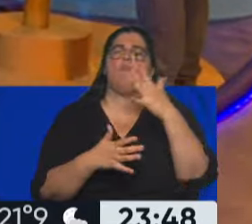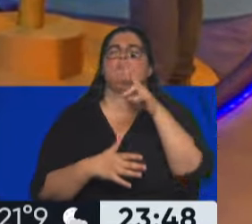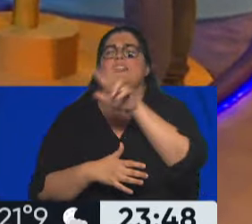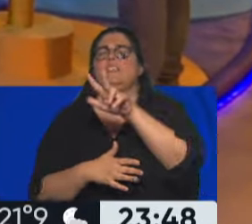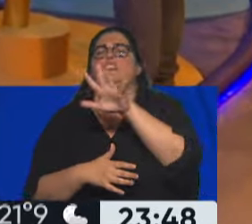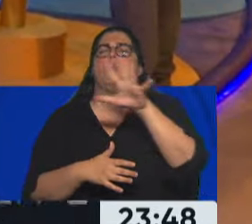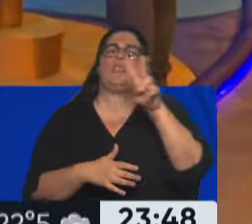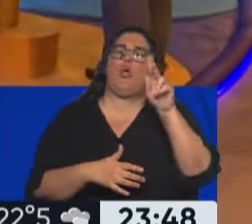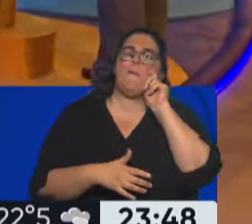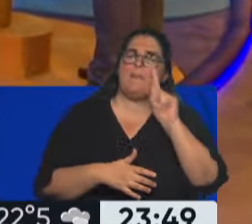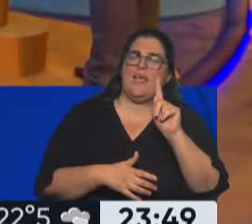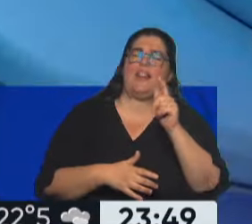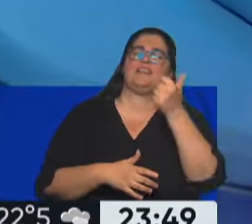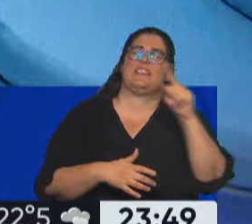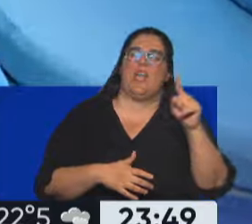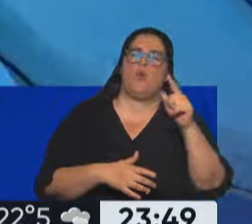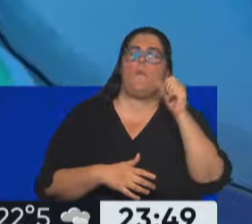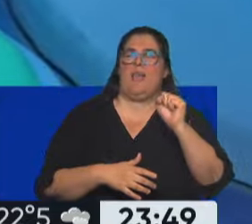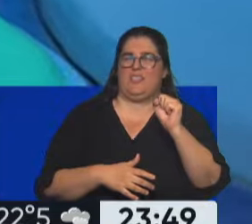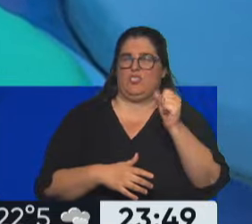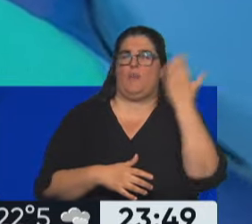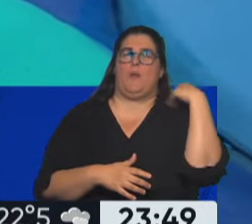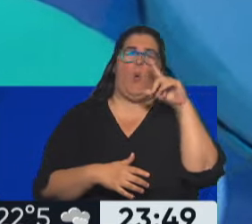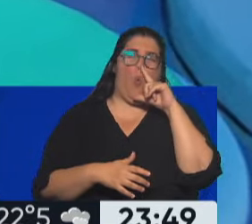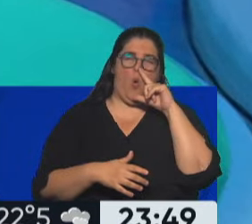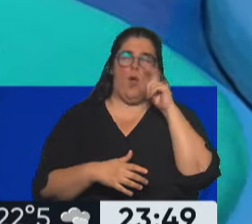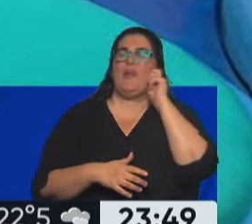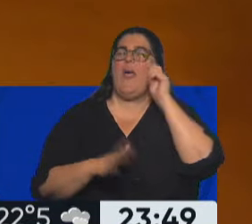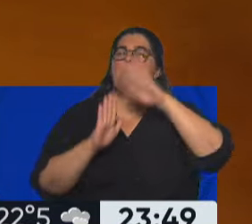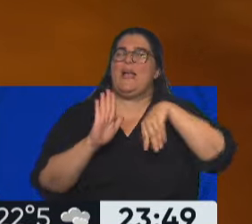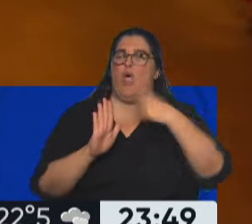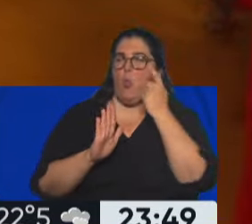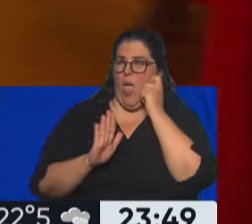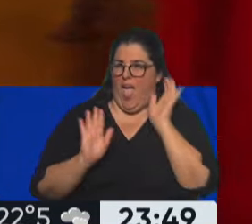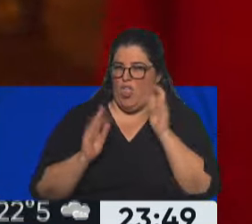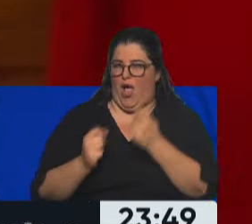352.561 pesos en julio para infantes menores a un año y